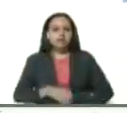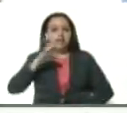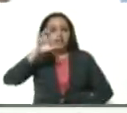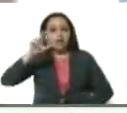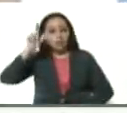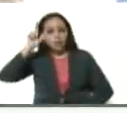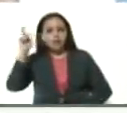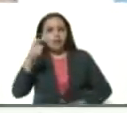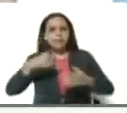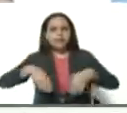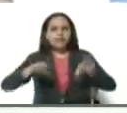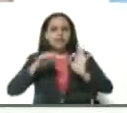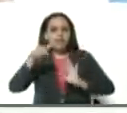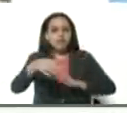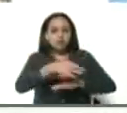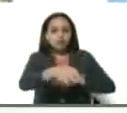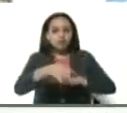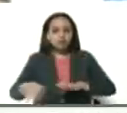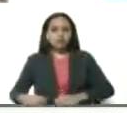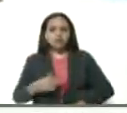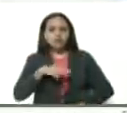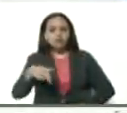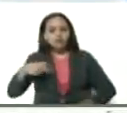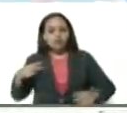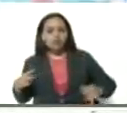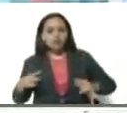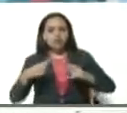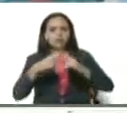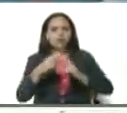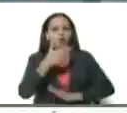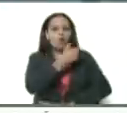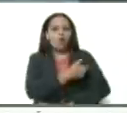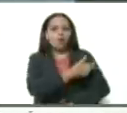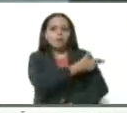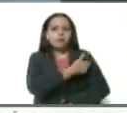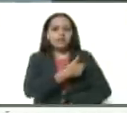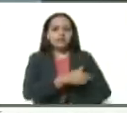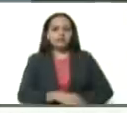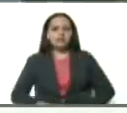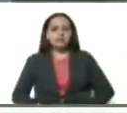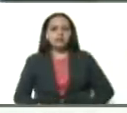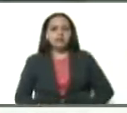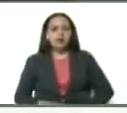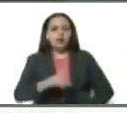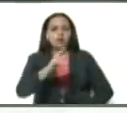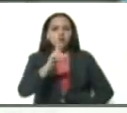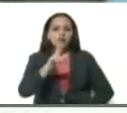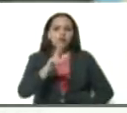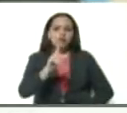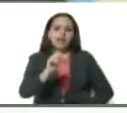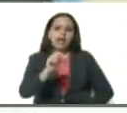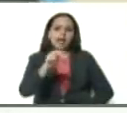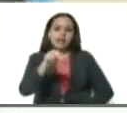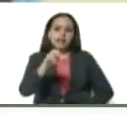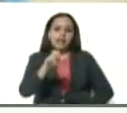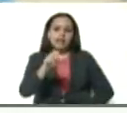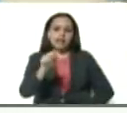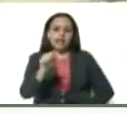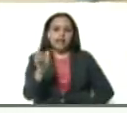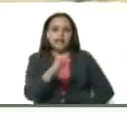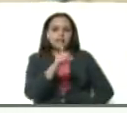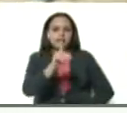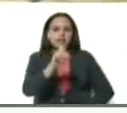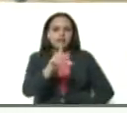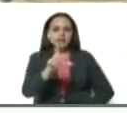en especial para este municipio. Nos encontramos en el hospital doctor Francisco Urdaneta Delgado y hemos venido